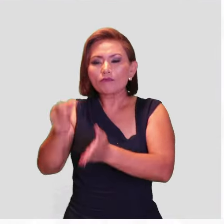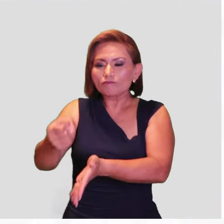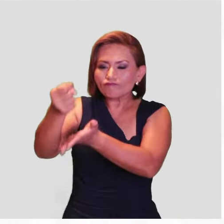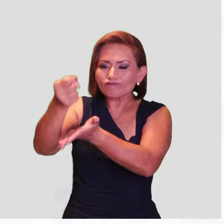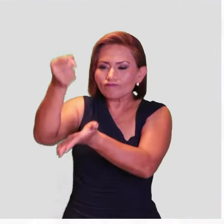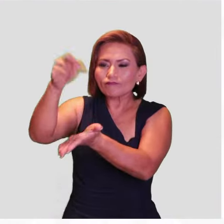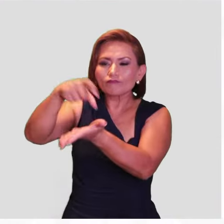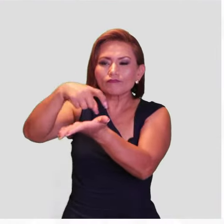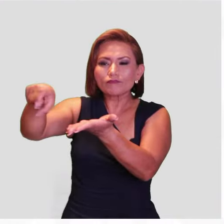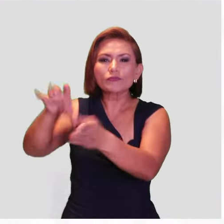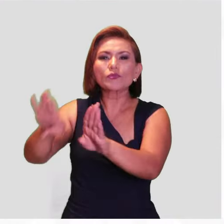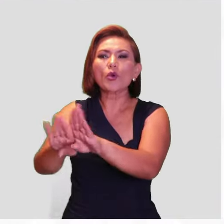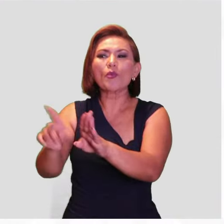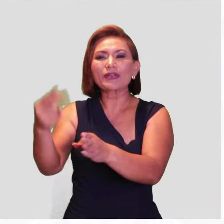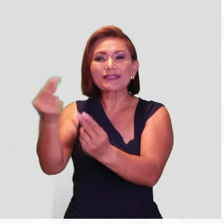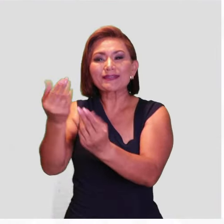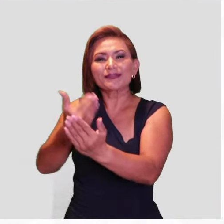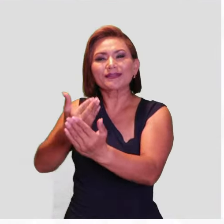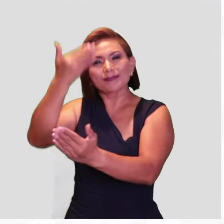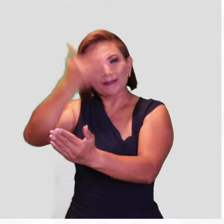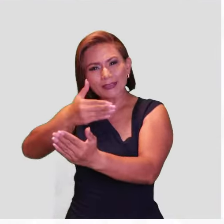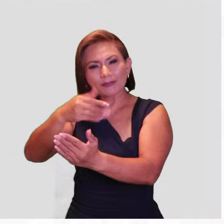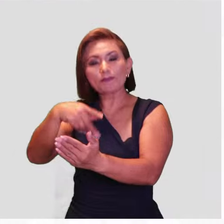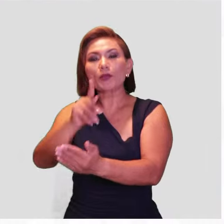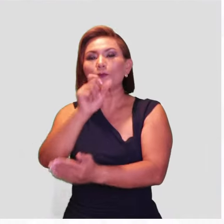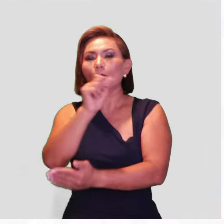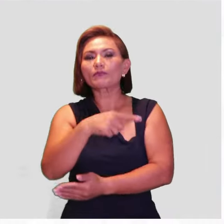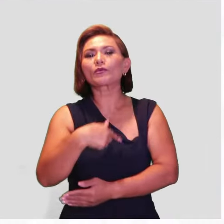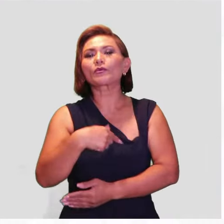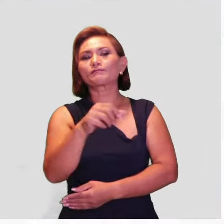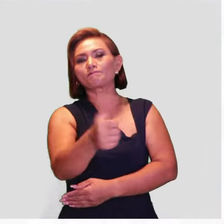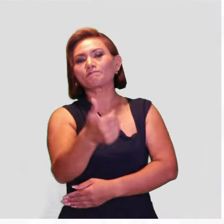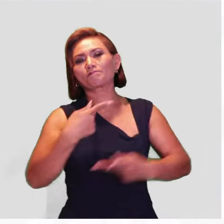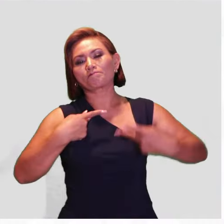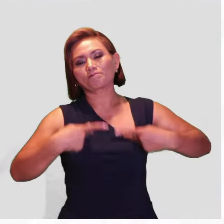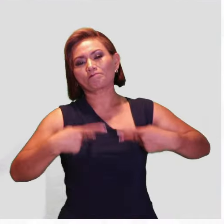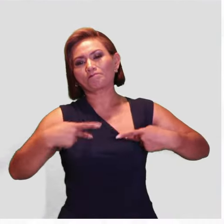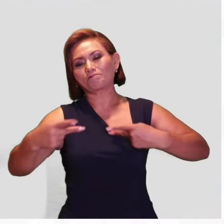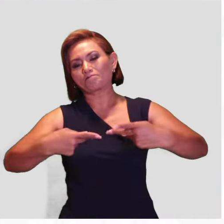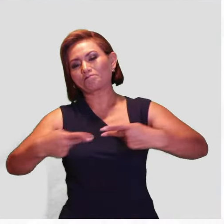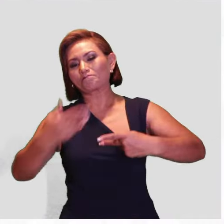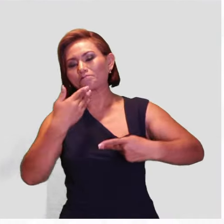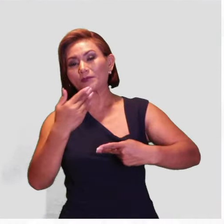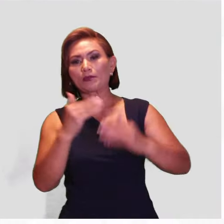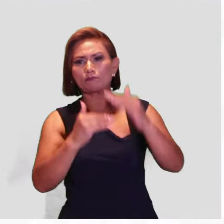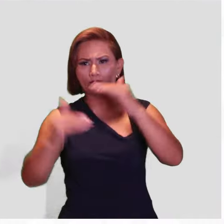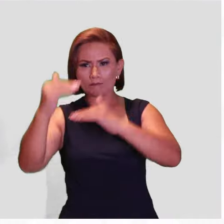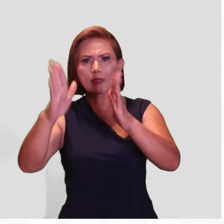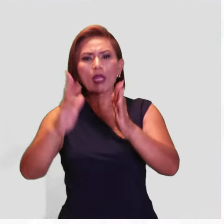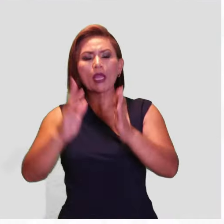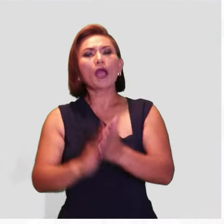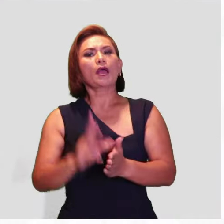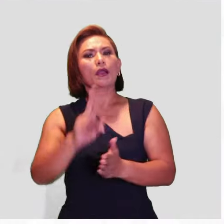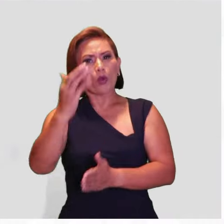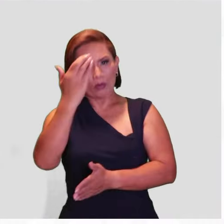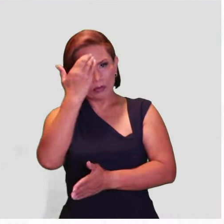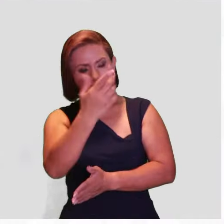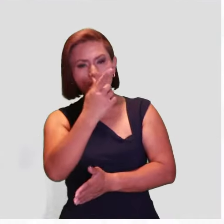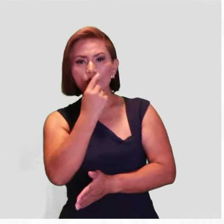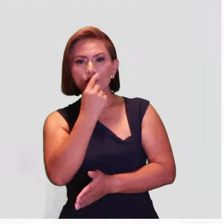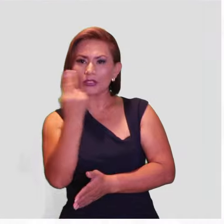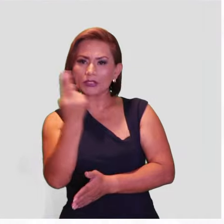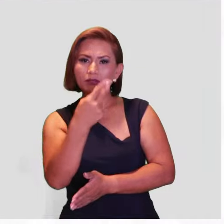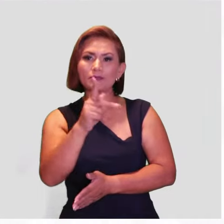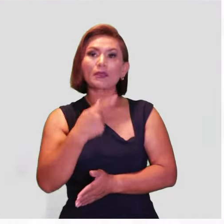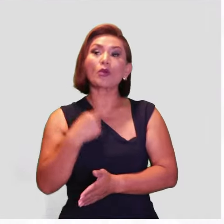poder hablar de un número de policías. Y otra cosa, hay gente perfectamente preparada que requiere un ascenso y que requiere su reconocimiento aquí en San Juan del Río. No hay necesidad